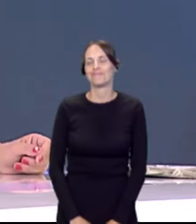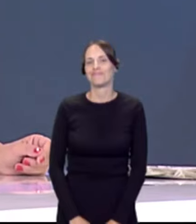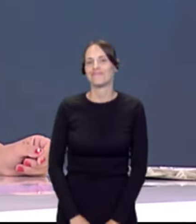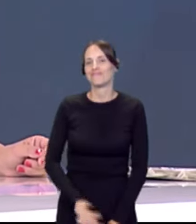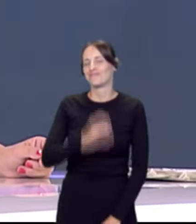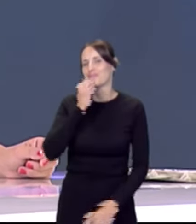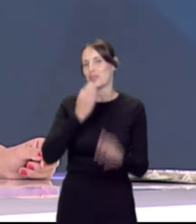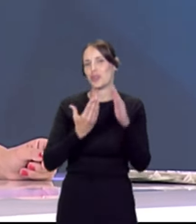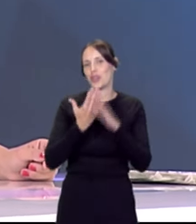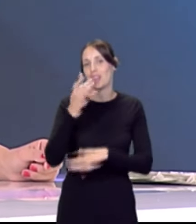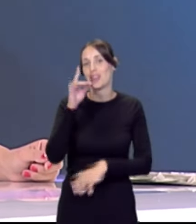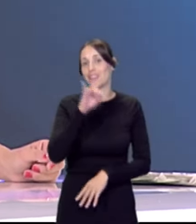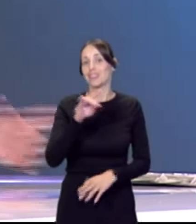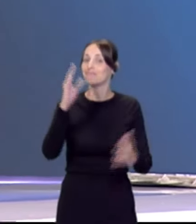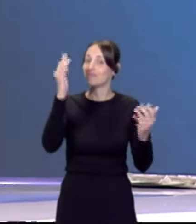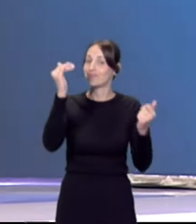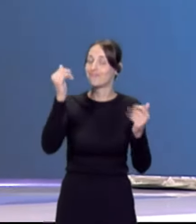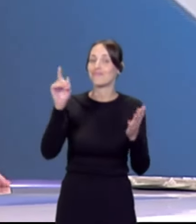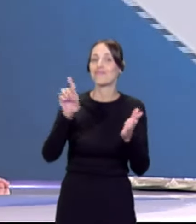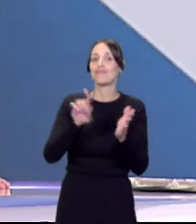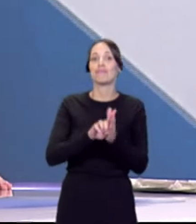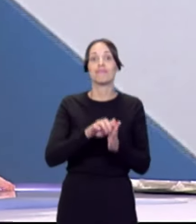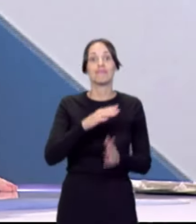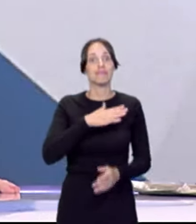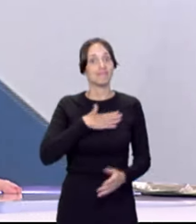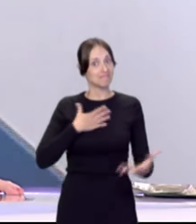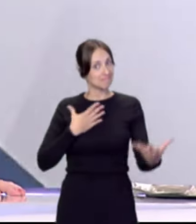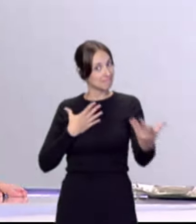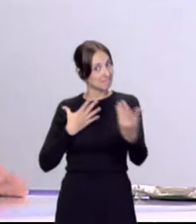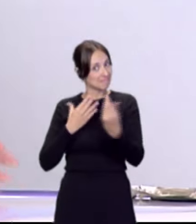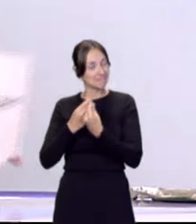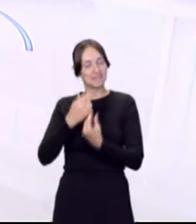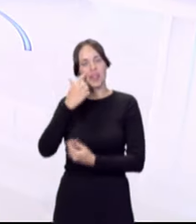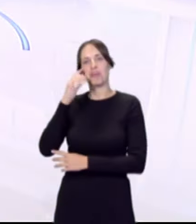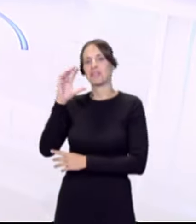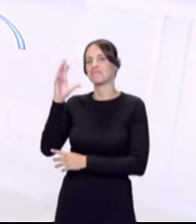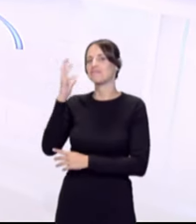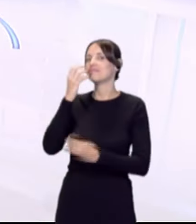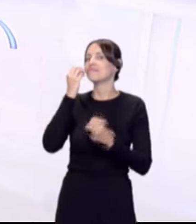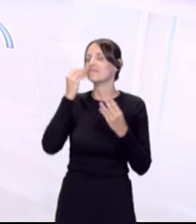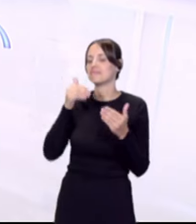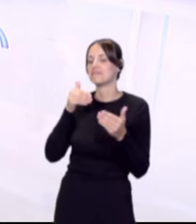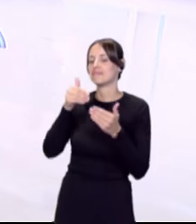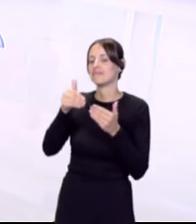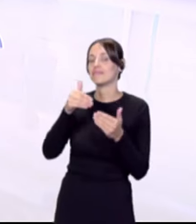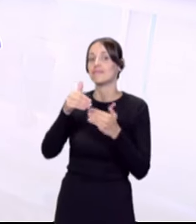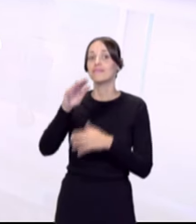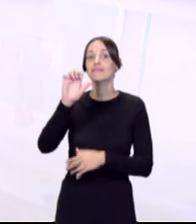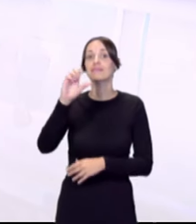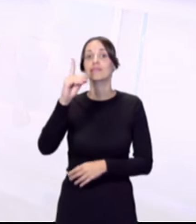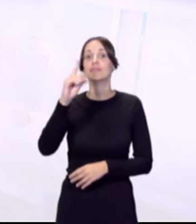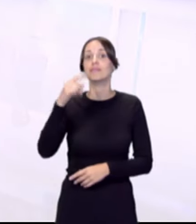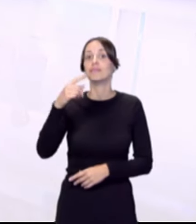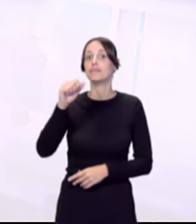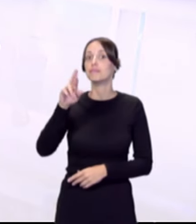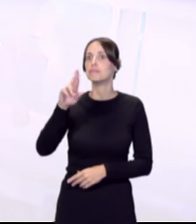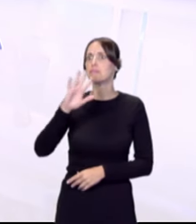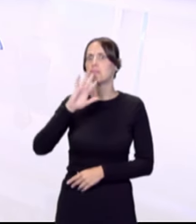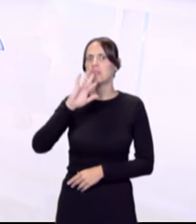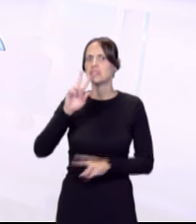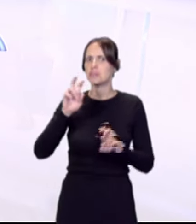Buenos días, Canarias. Saludos de nuevo. Si quieren, acompáñenme porque vamos ya con la previsión del tiempo. Edgar, parece ser que vamos a tener que estar pendientes